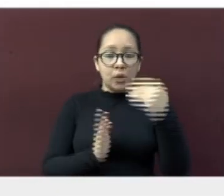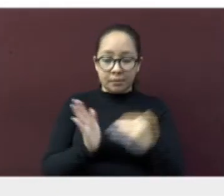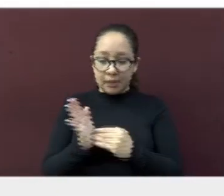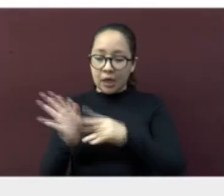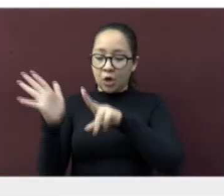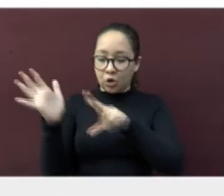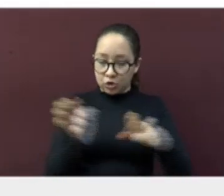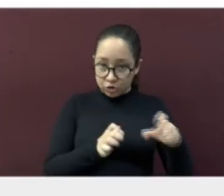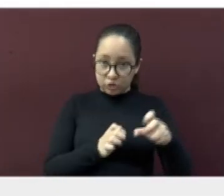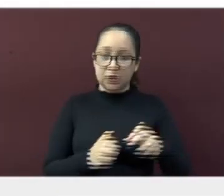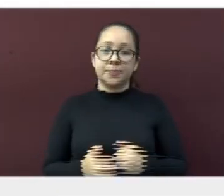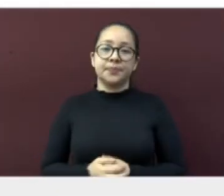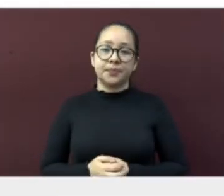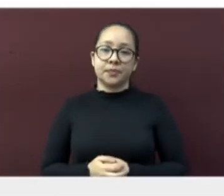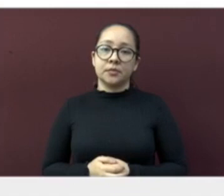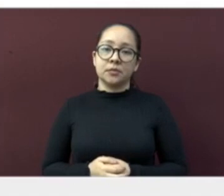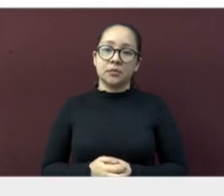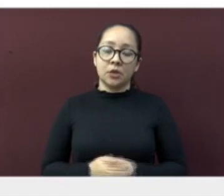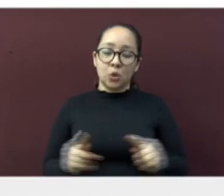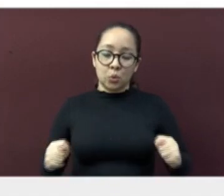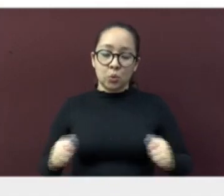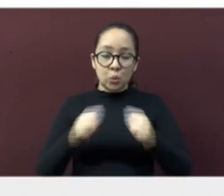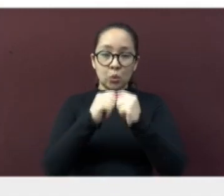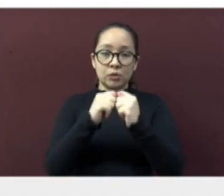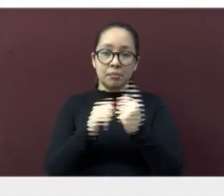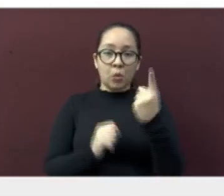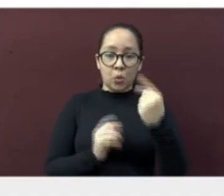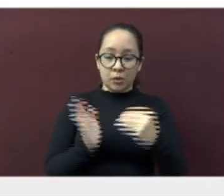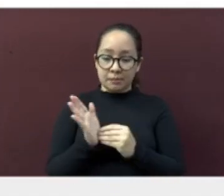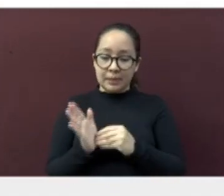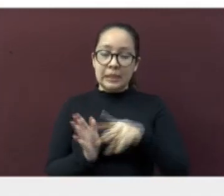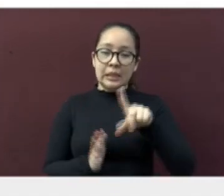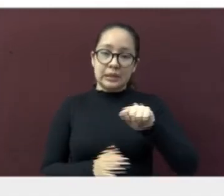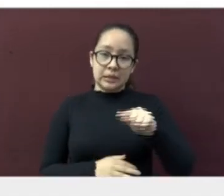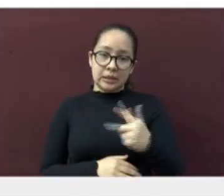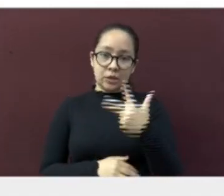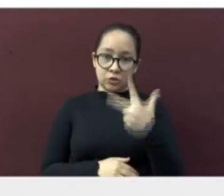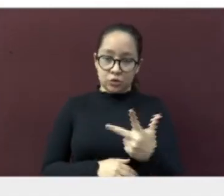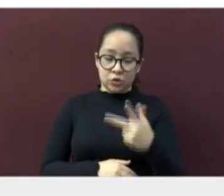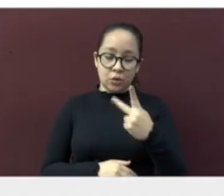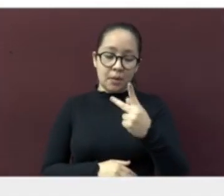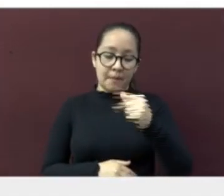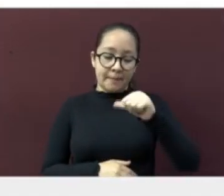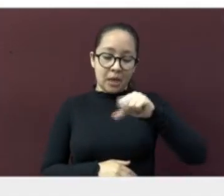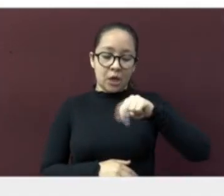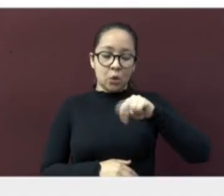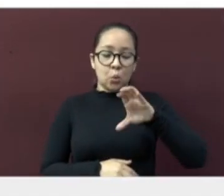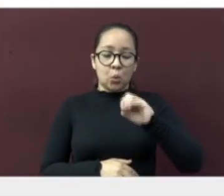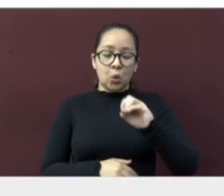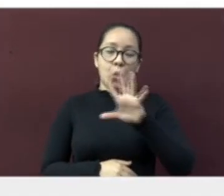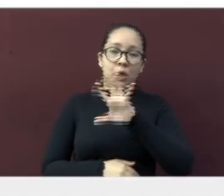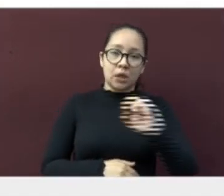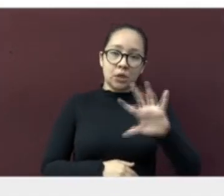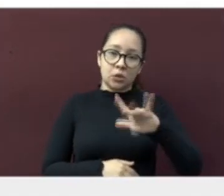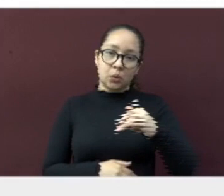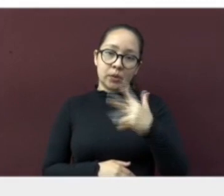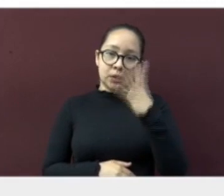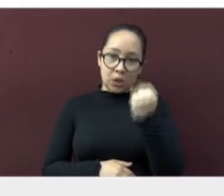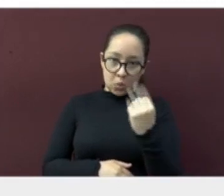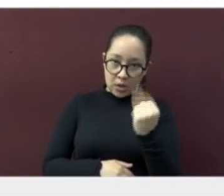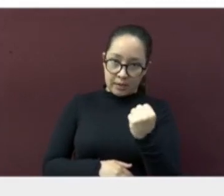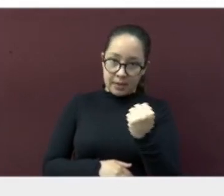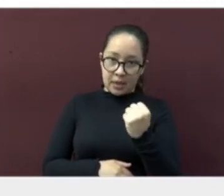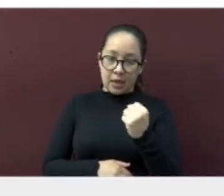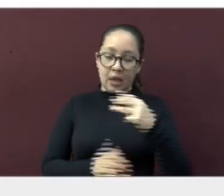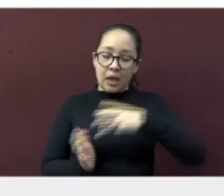1.800 casos tuxpan mil 78 y pánuco 559